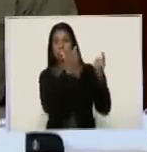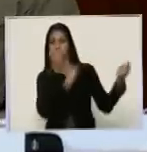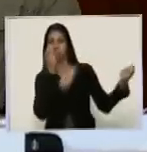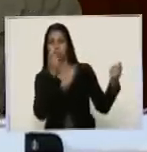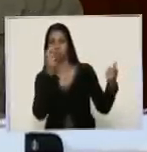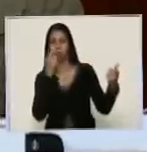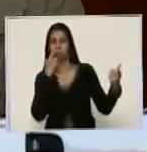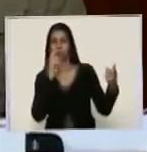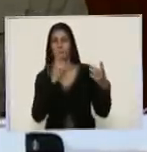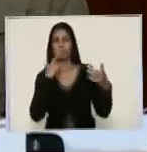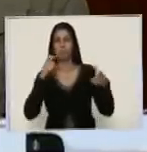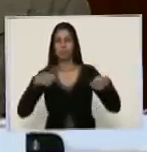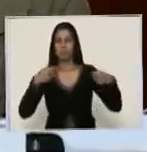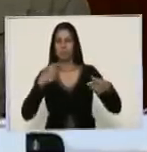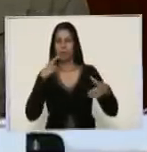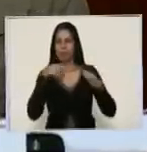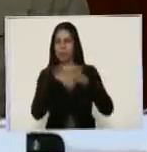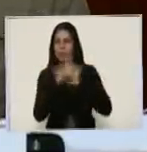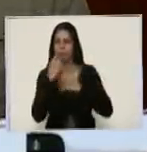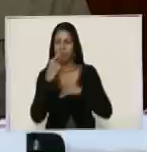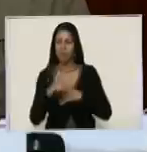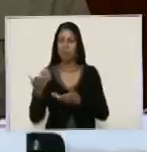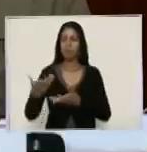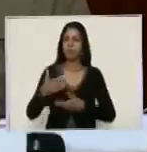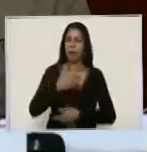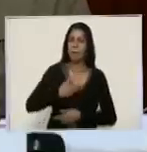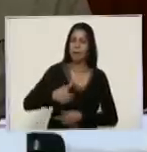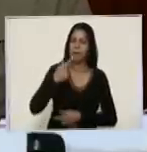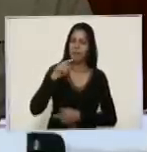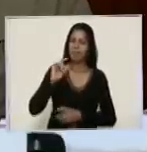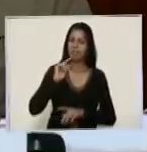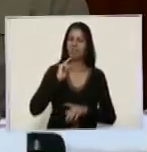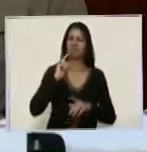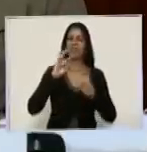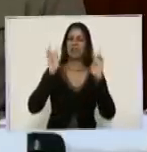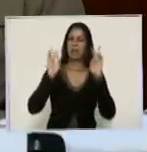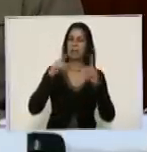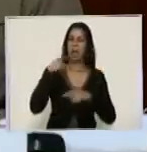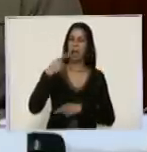A que comienza a tocarlo cuando López Obrador recibe la presidencia.